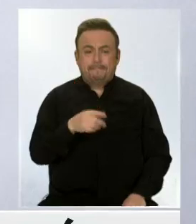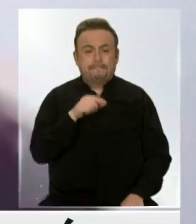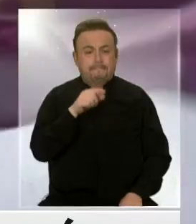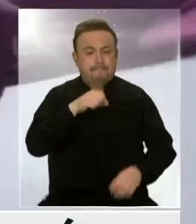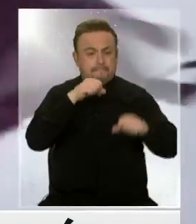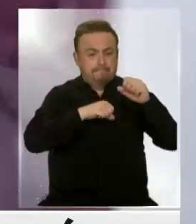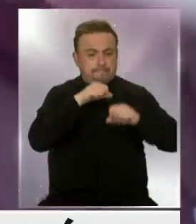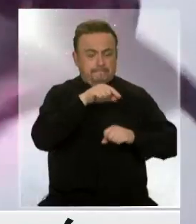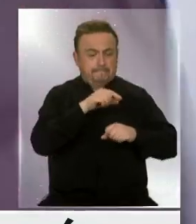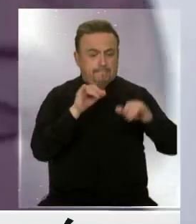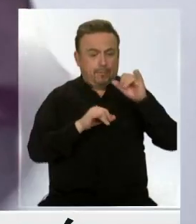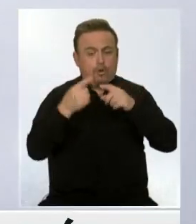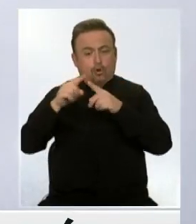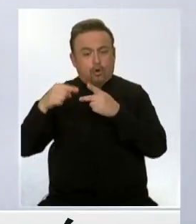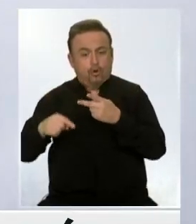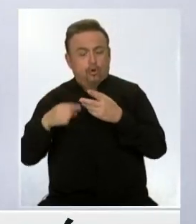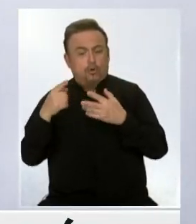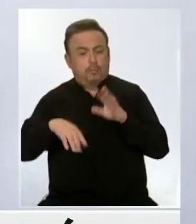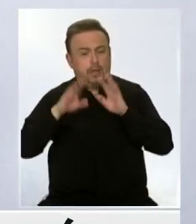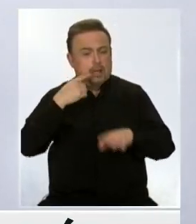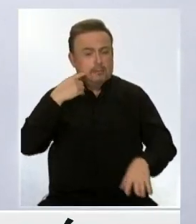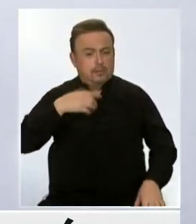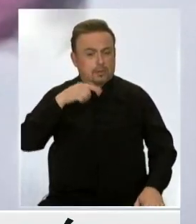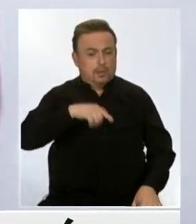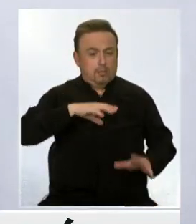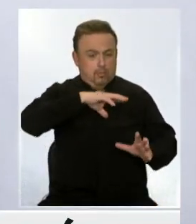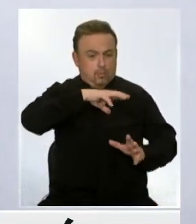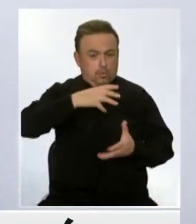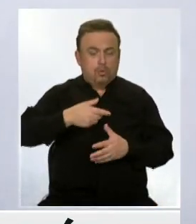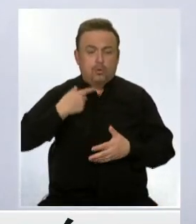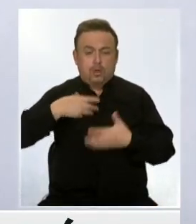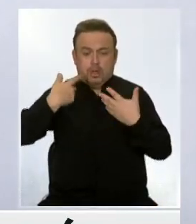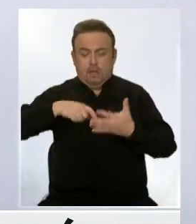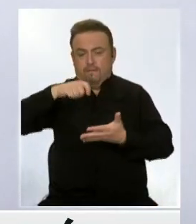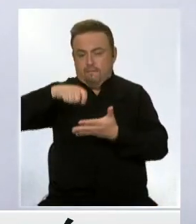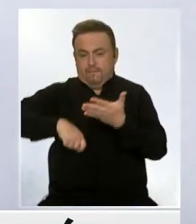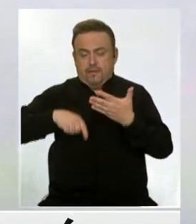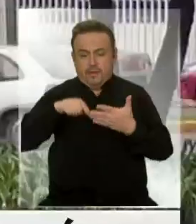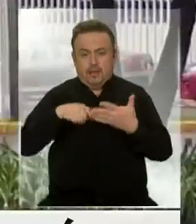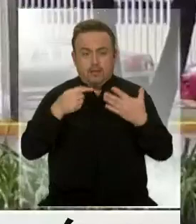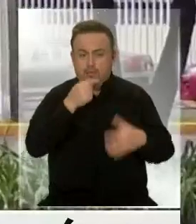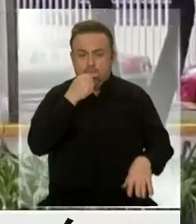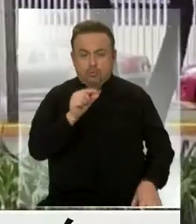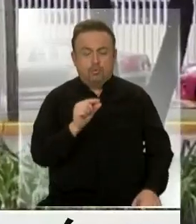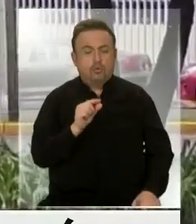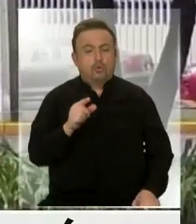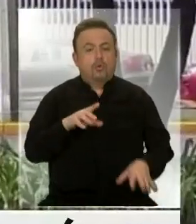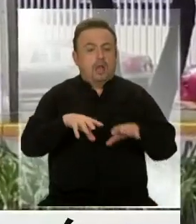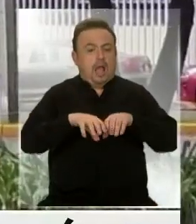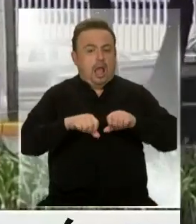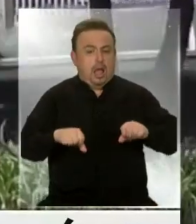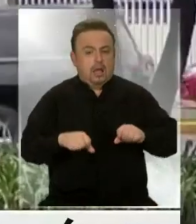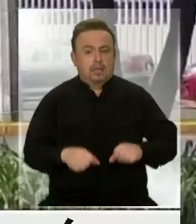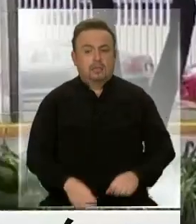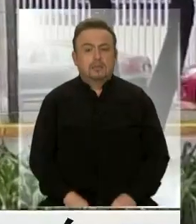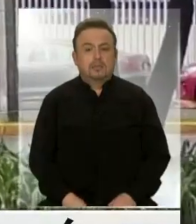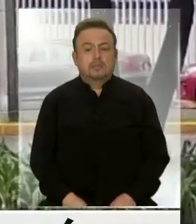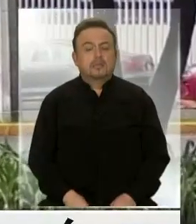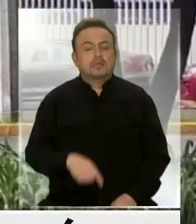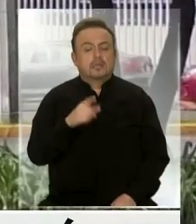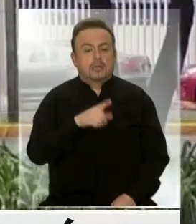AstraZeneca, con otros laboratorios de los más importantes a nivel mundial, firmaron justamente en estos días un acuerdo